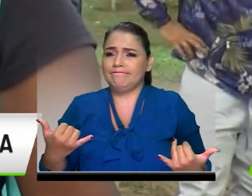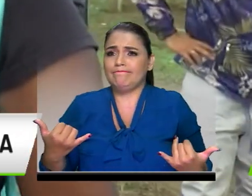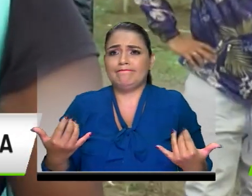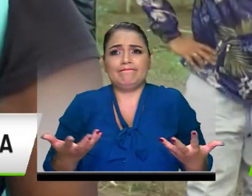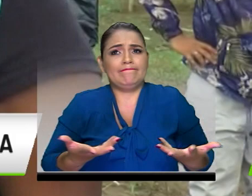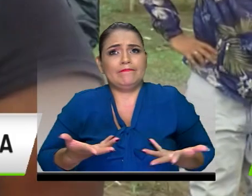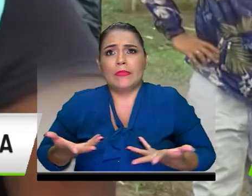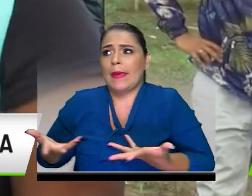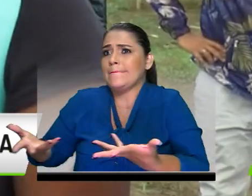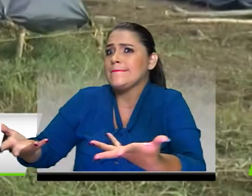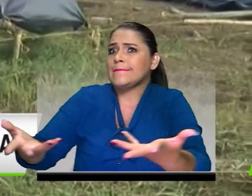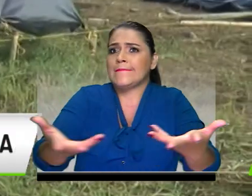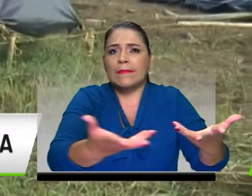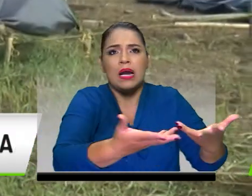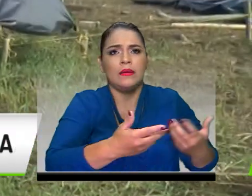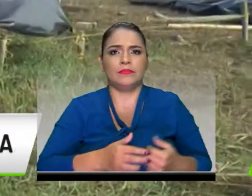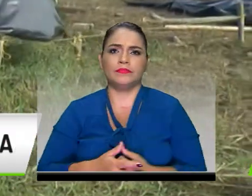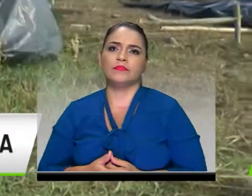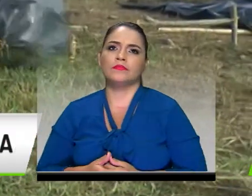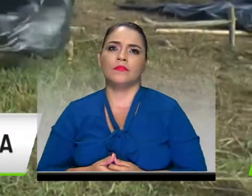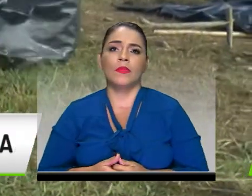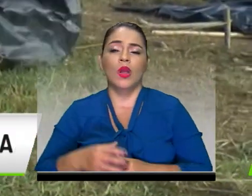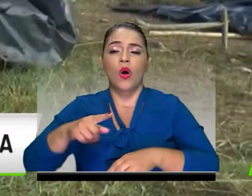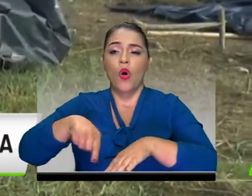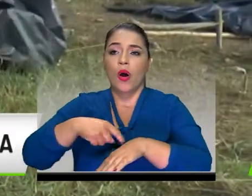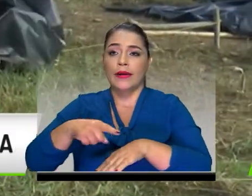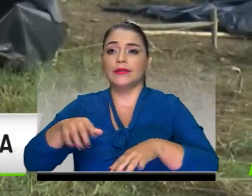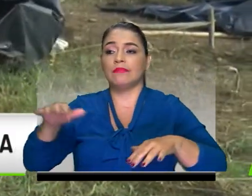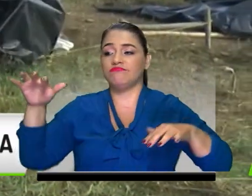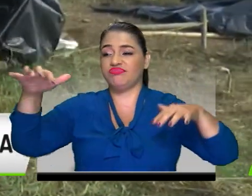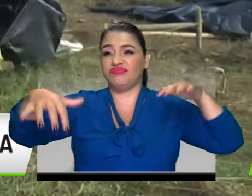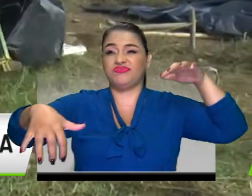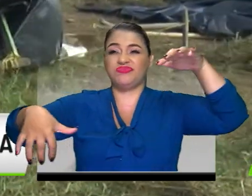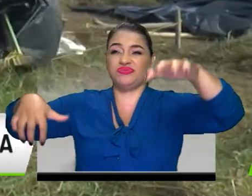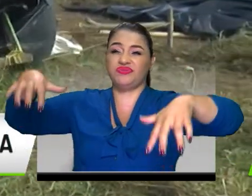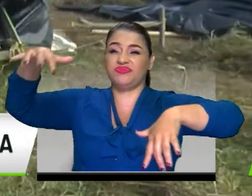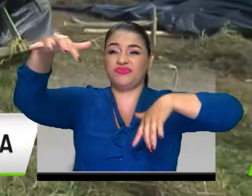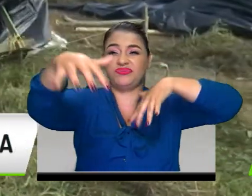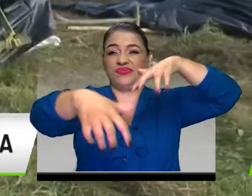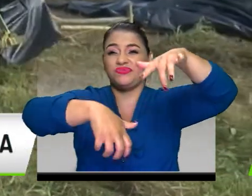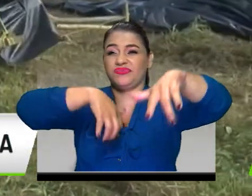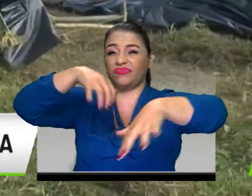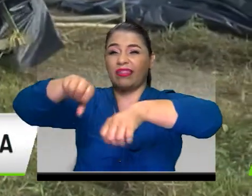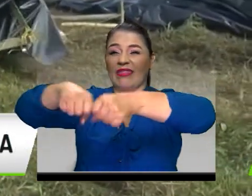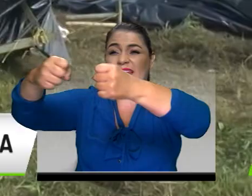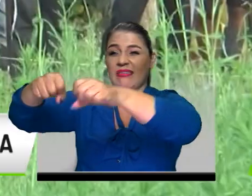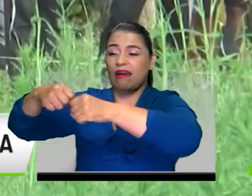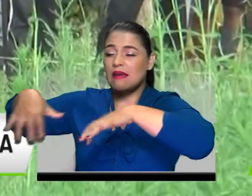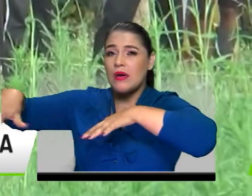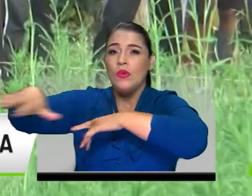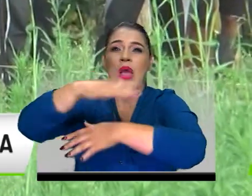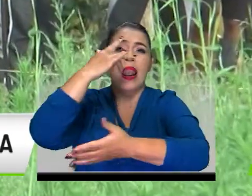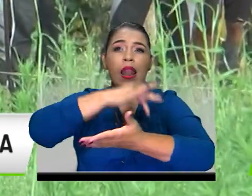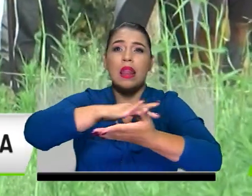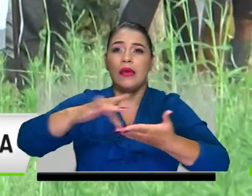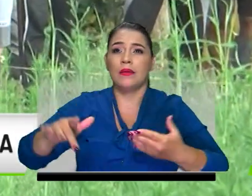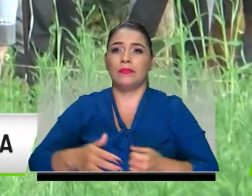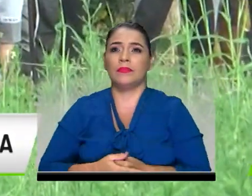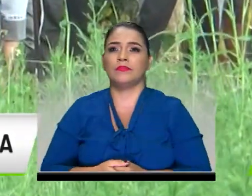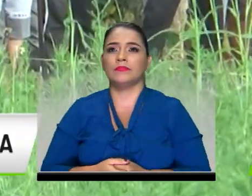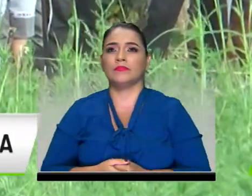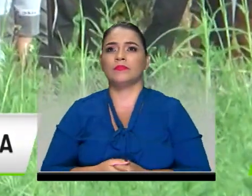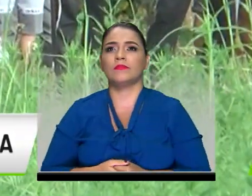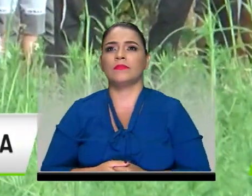de en las mismas cosas. Durante varias horas, los operarios de la administración municipal adelantaron limpieza del terreno, mientras